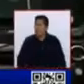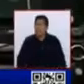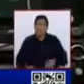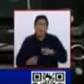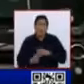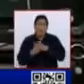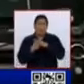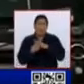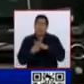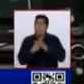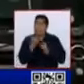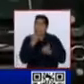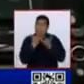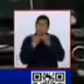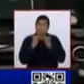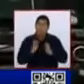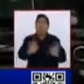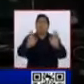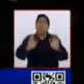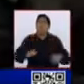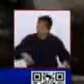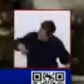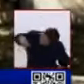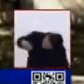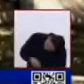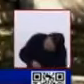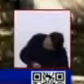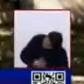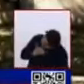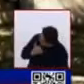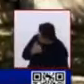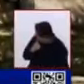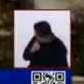De repente cuando se sentó, entonces la empujaron y se cayó de rodillas.